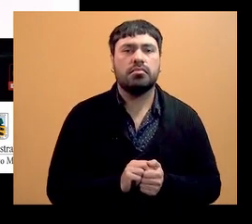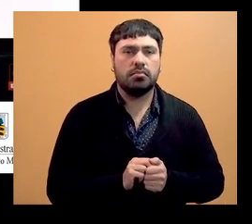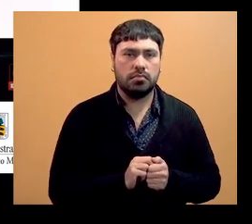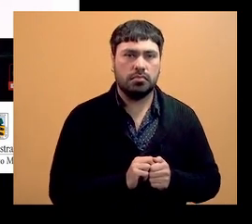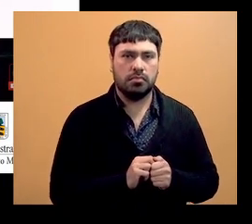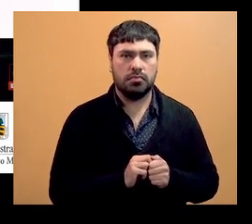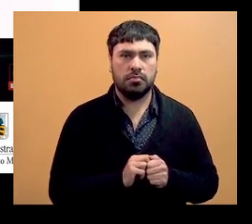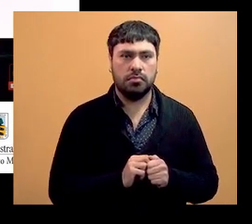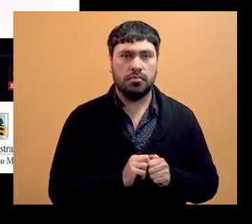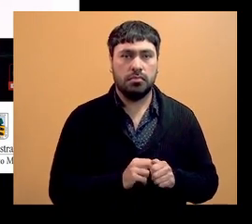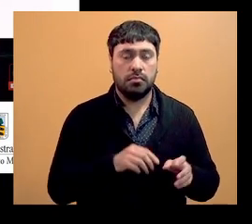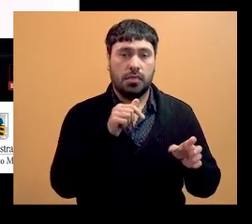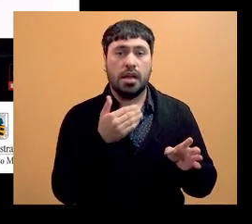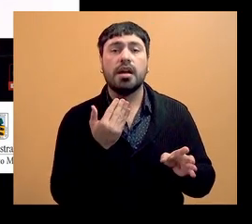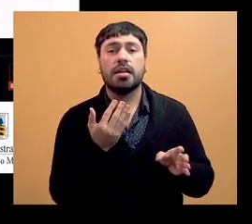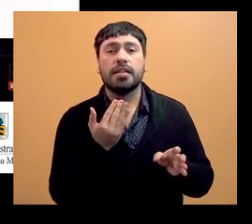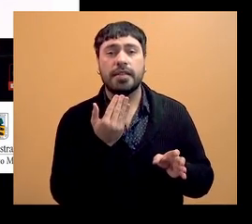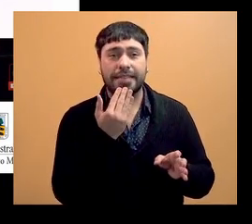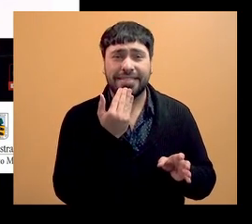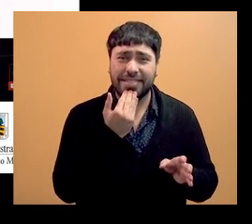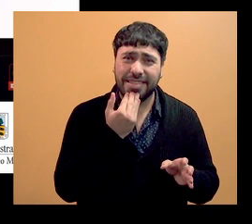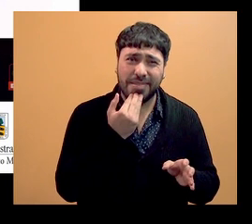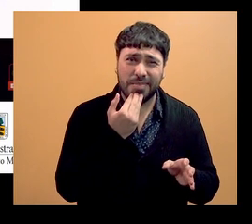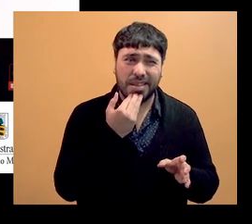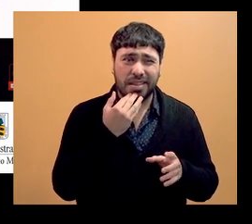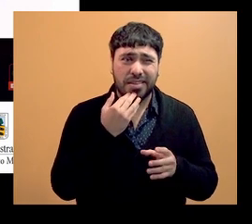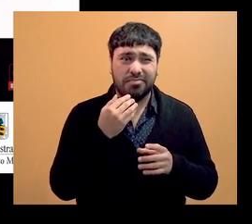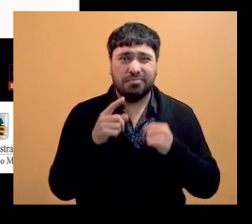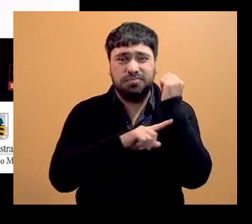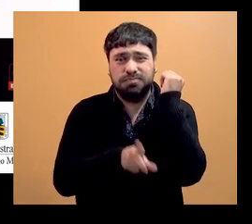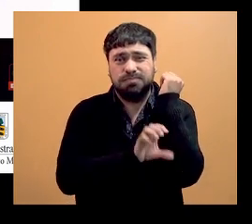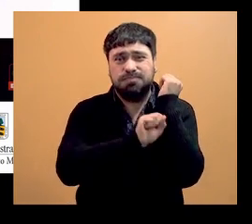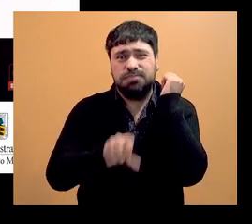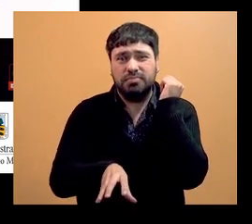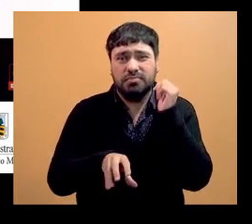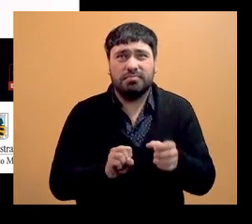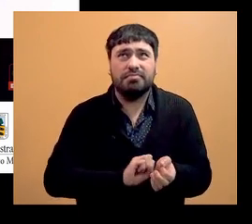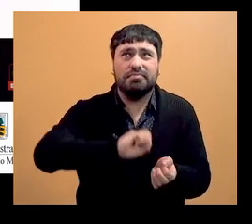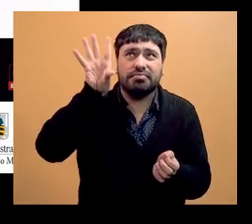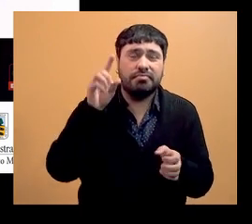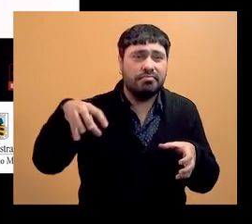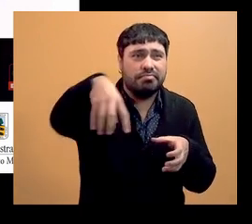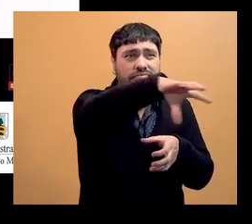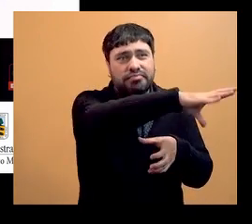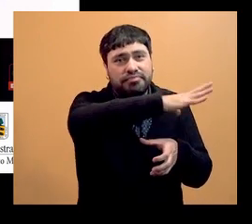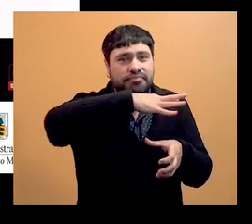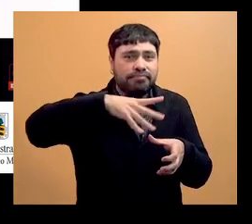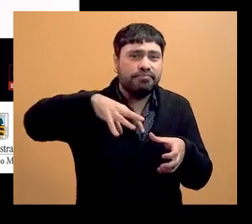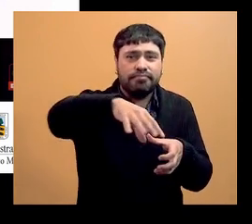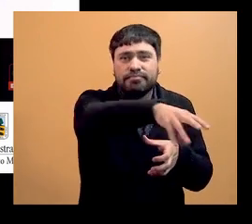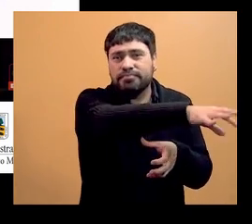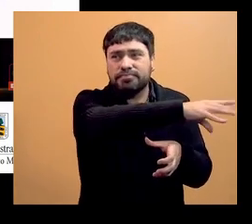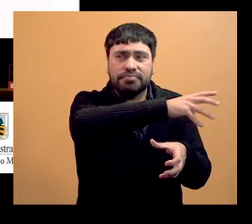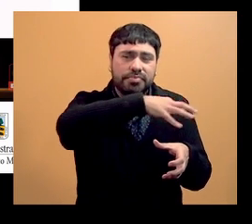orbitando la Tierra, también incluido la basura espacial. Y el de abajo, si tenemos suerte, debería estar transmitiendo en vivo desde una cámara